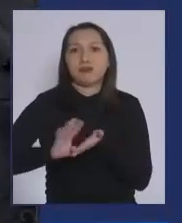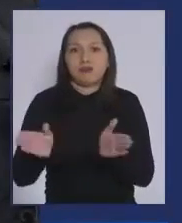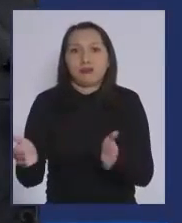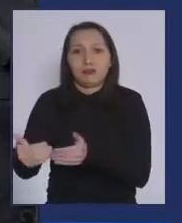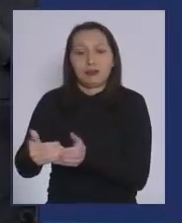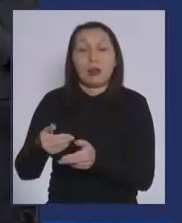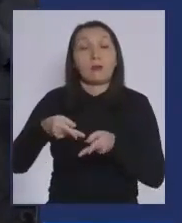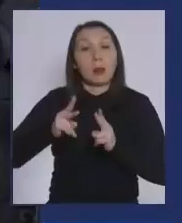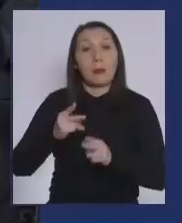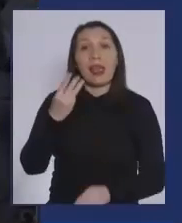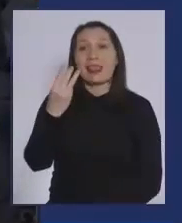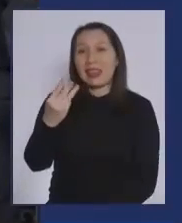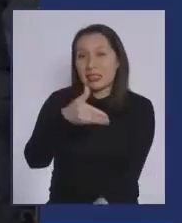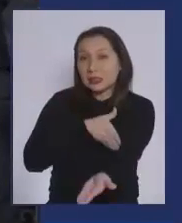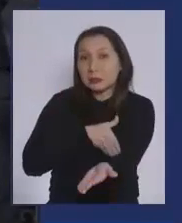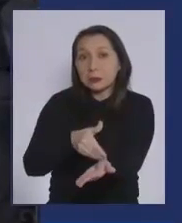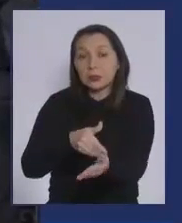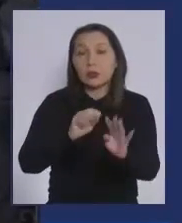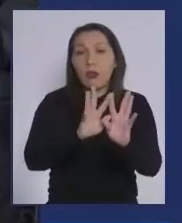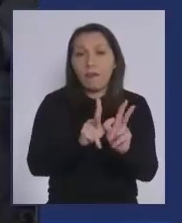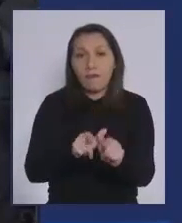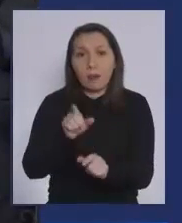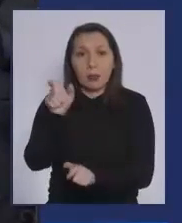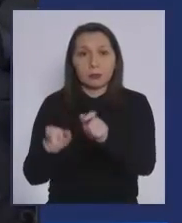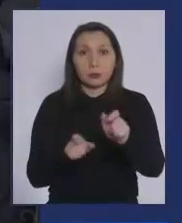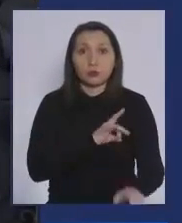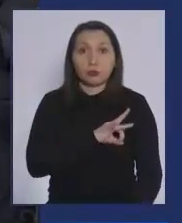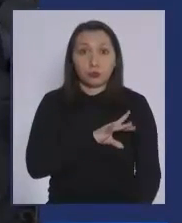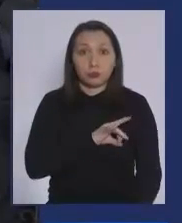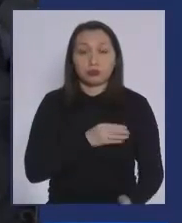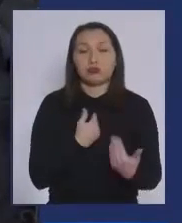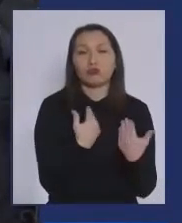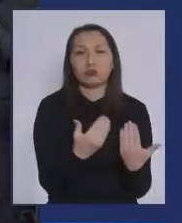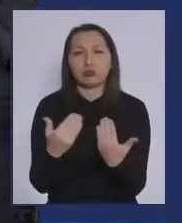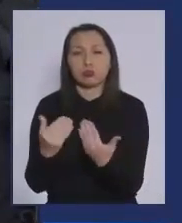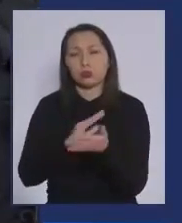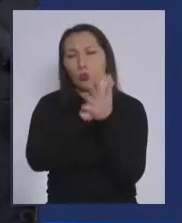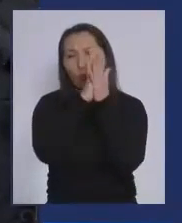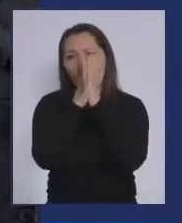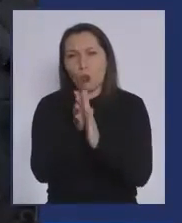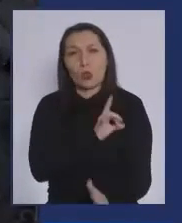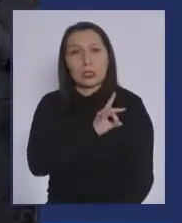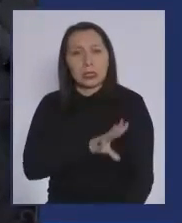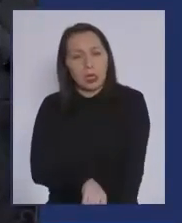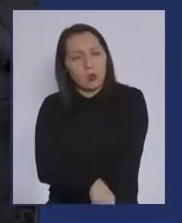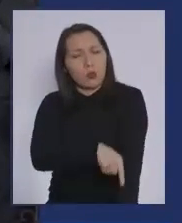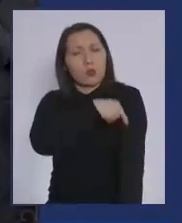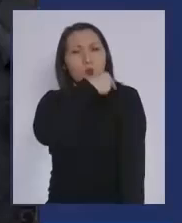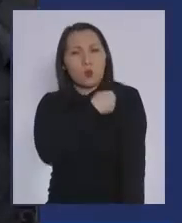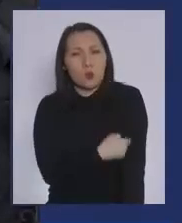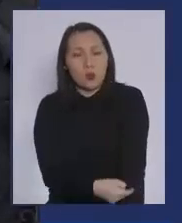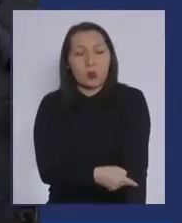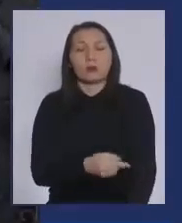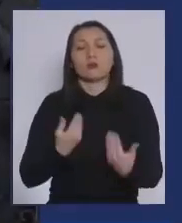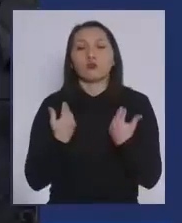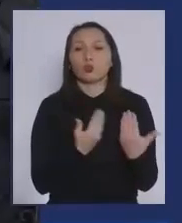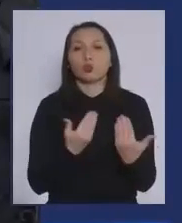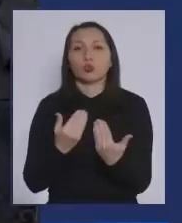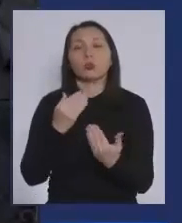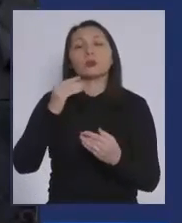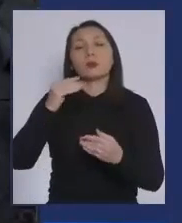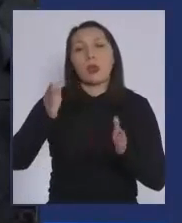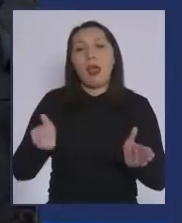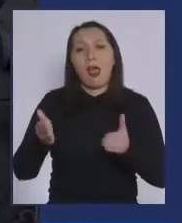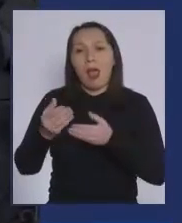que 3 millones de familias chilenas a lo largo y ancho de nuestro país reciban una